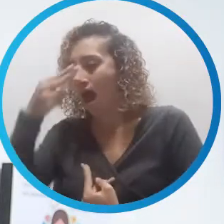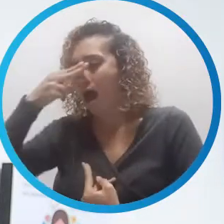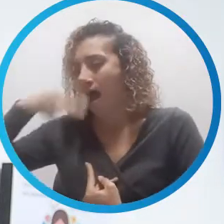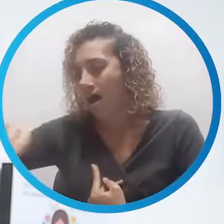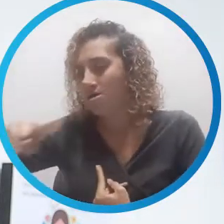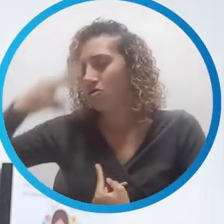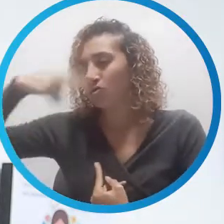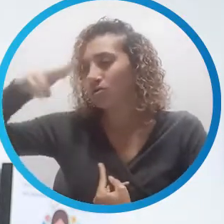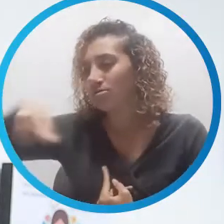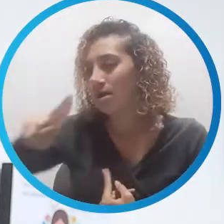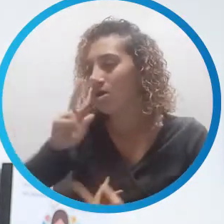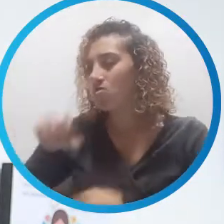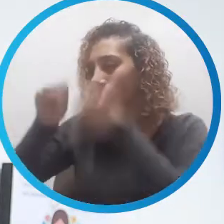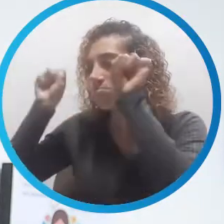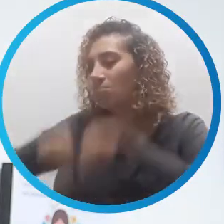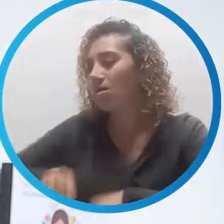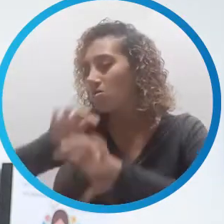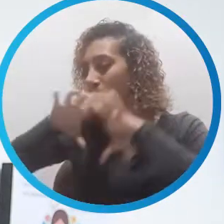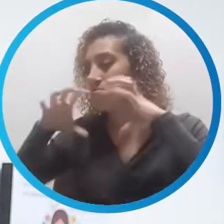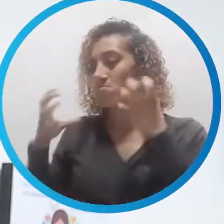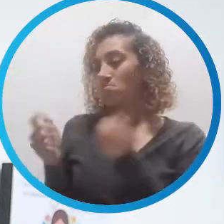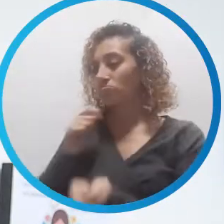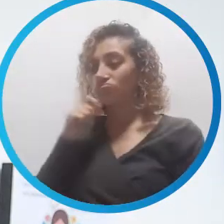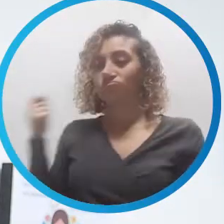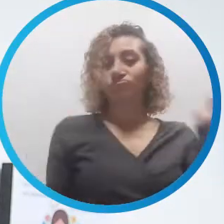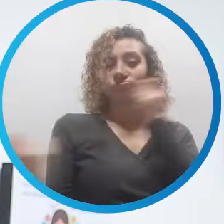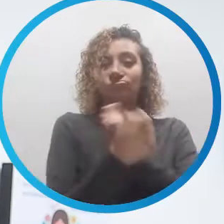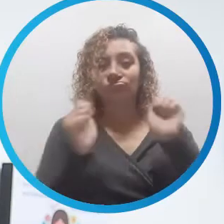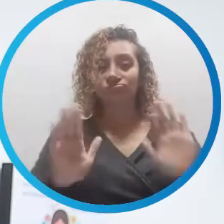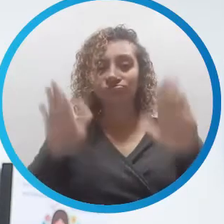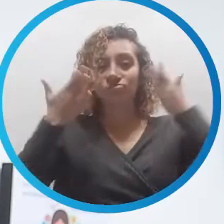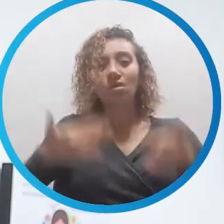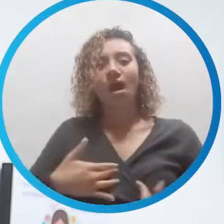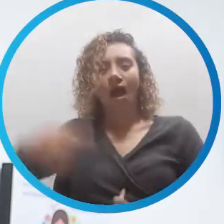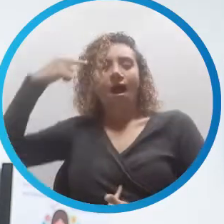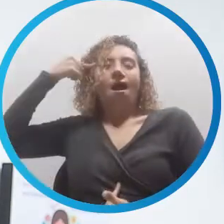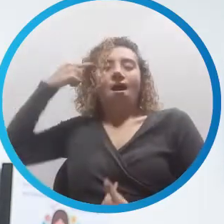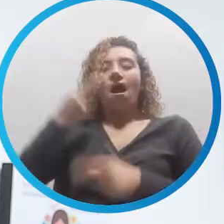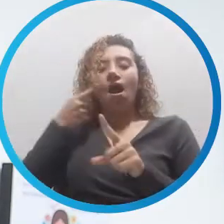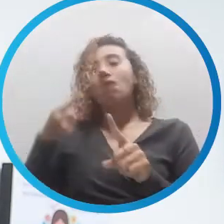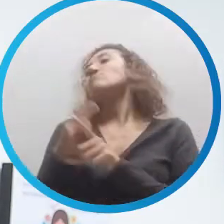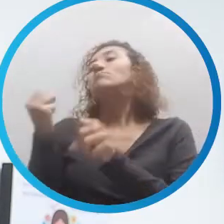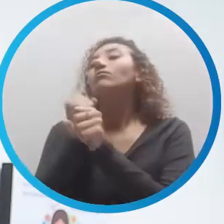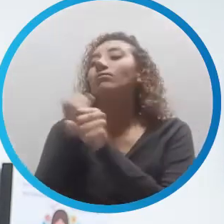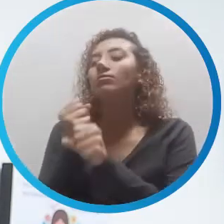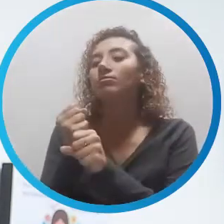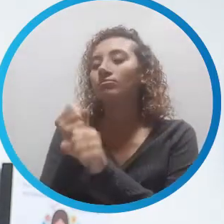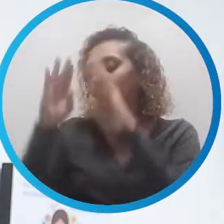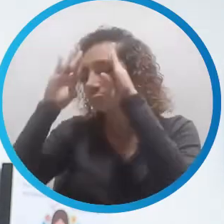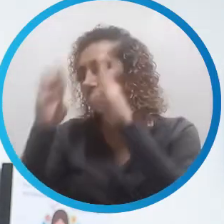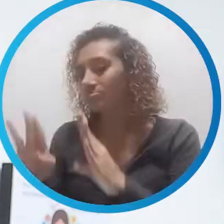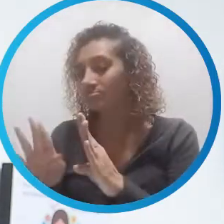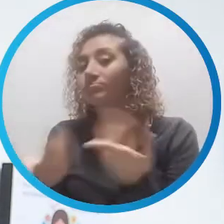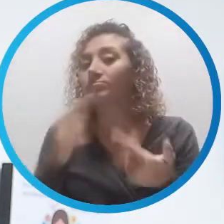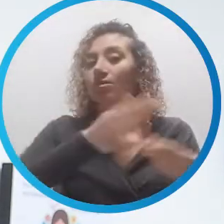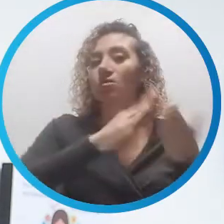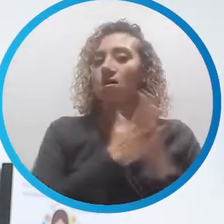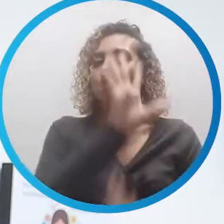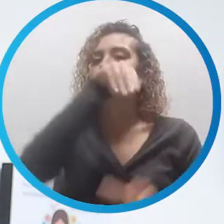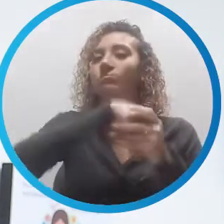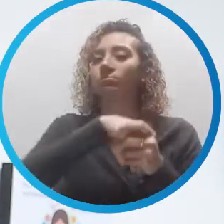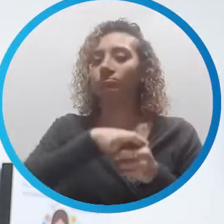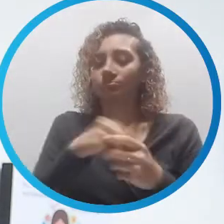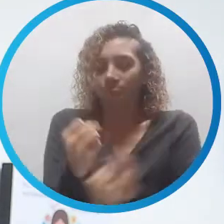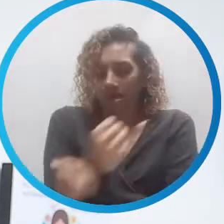nietos, puedo ver la posibilidad de un futuro. Ahora pienso en seguir trabajando para ellos y para la comunidad en la que